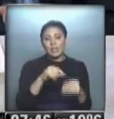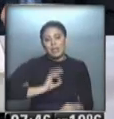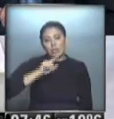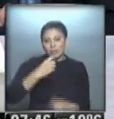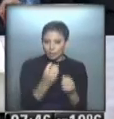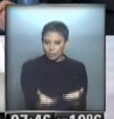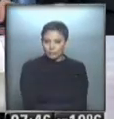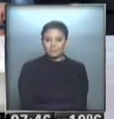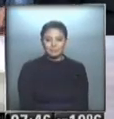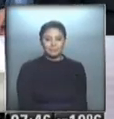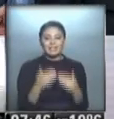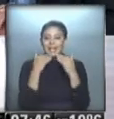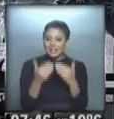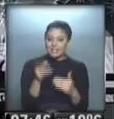próximo gracias raúl